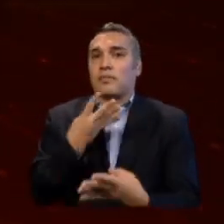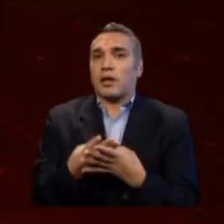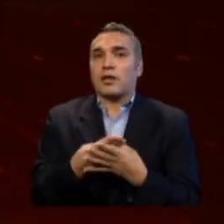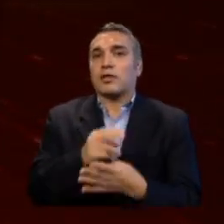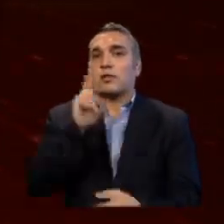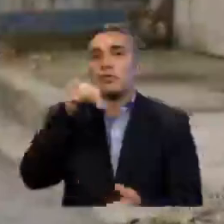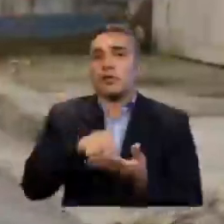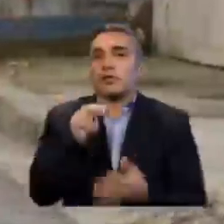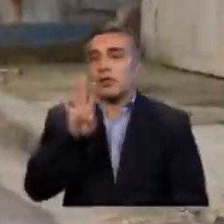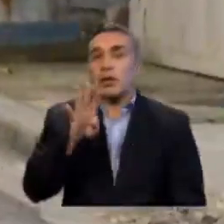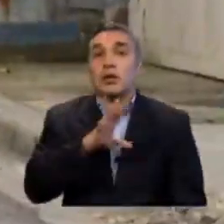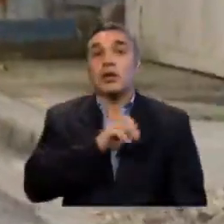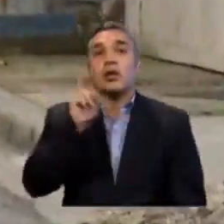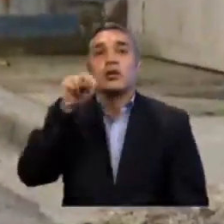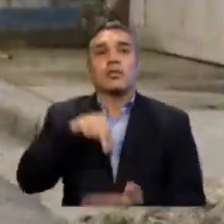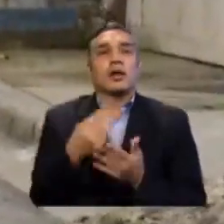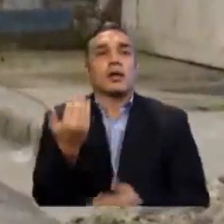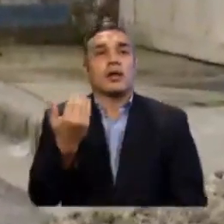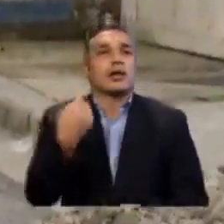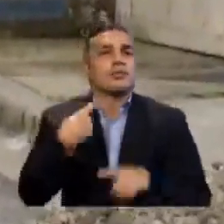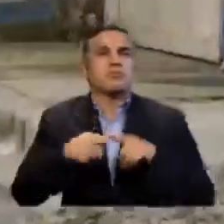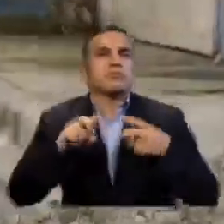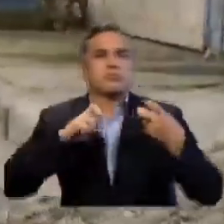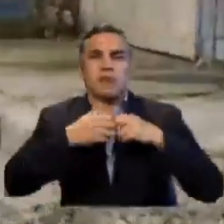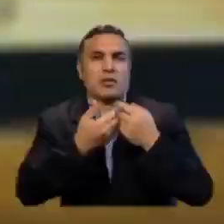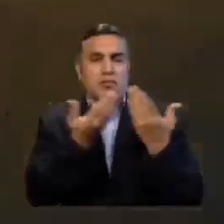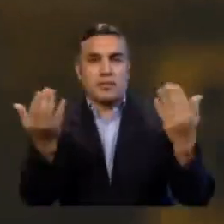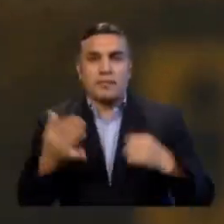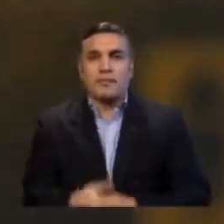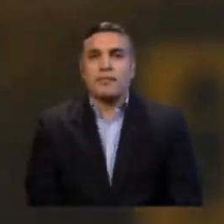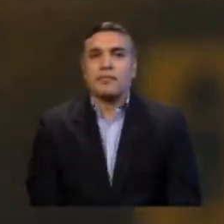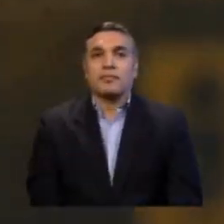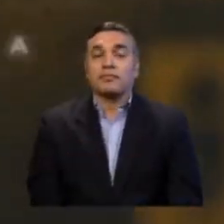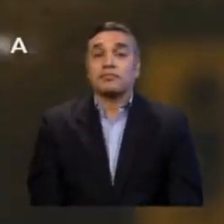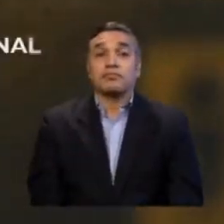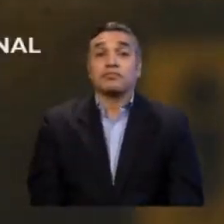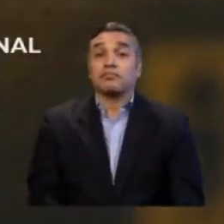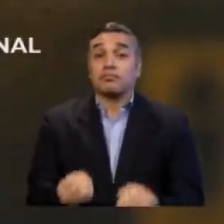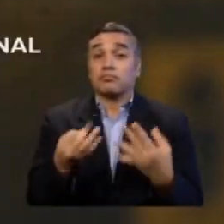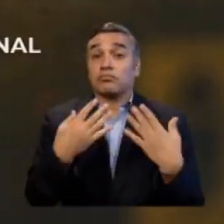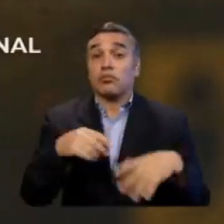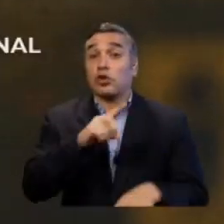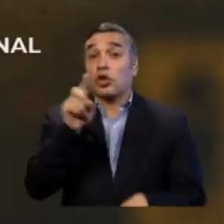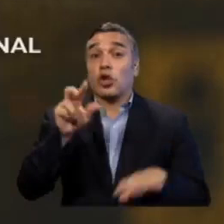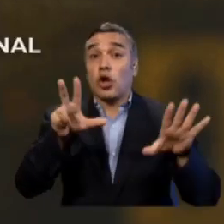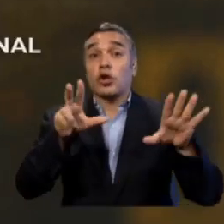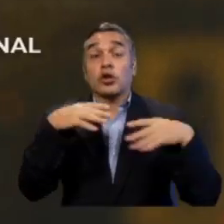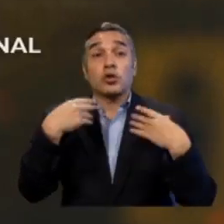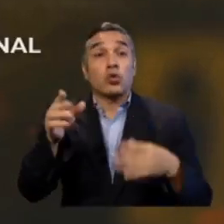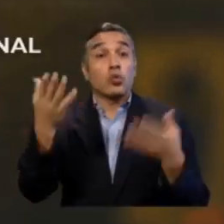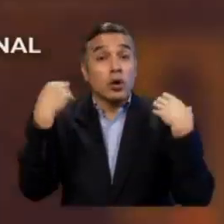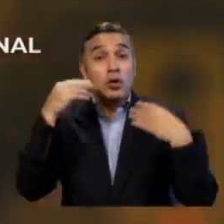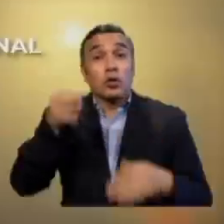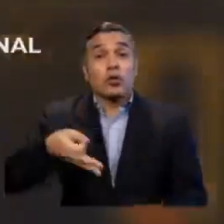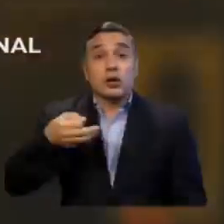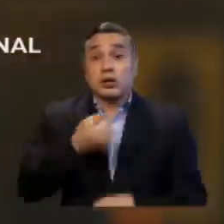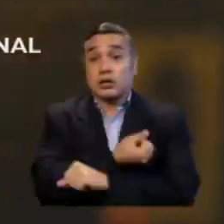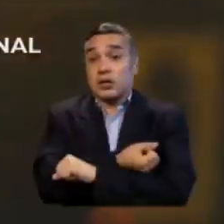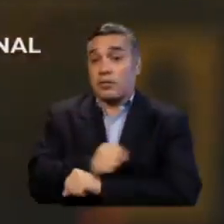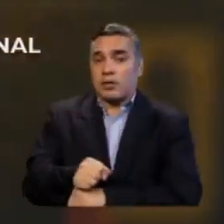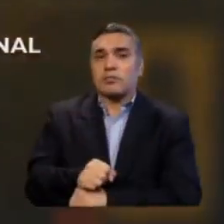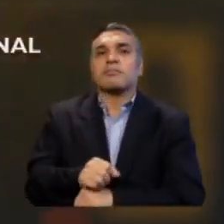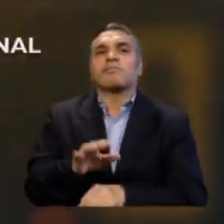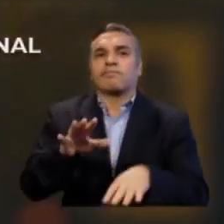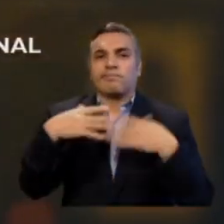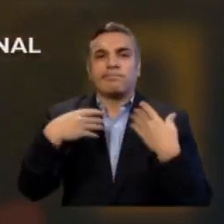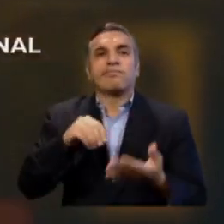antecedentes en el 2004 y 2015 por diferentes delitos. En cifras, la zona 8, que comprende Guayaquil, Durán y San Borondón,